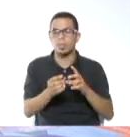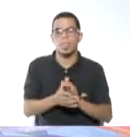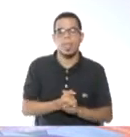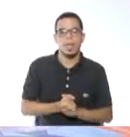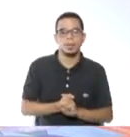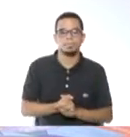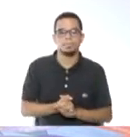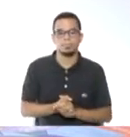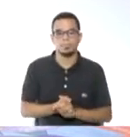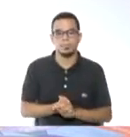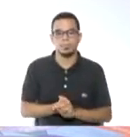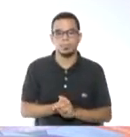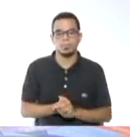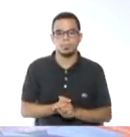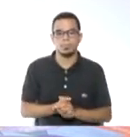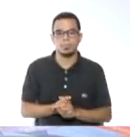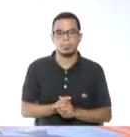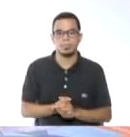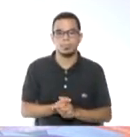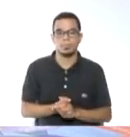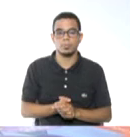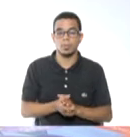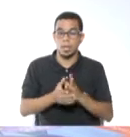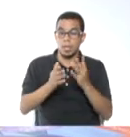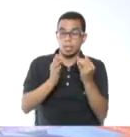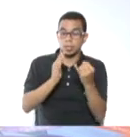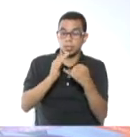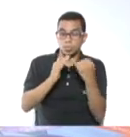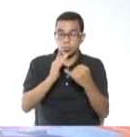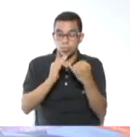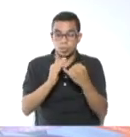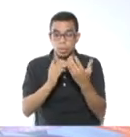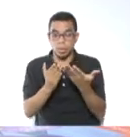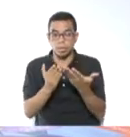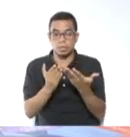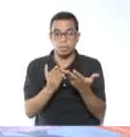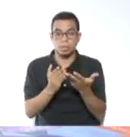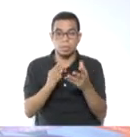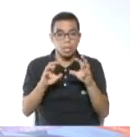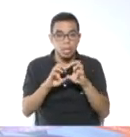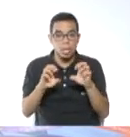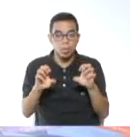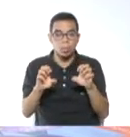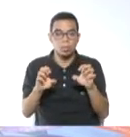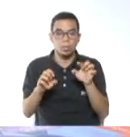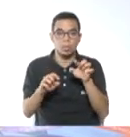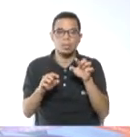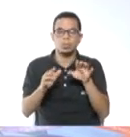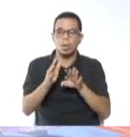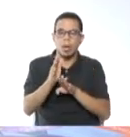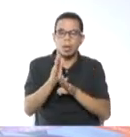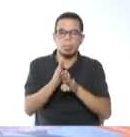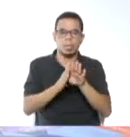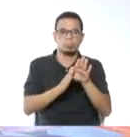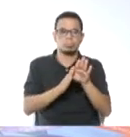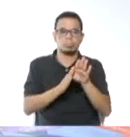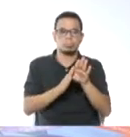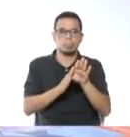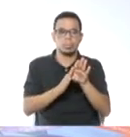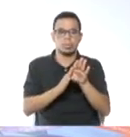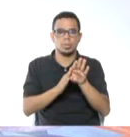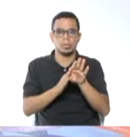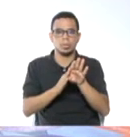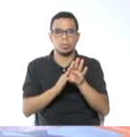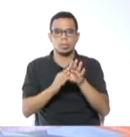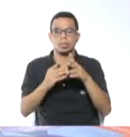producción en nuestras instituciones educativas y esos emprendimientos que podemos desarrollar a través de los